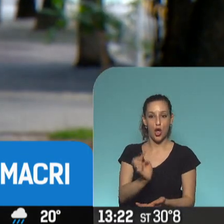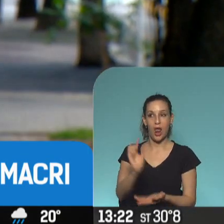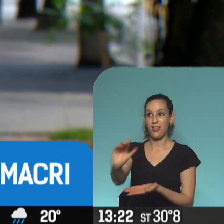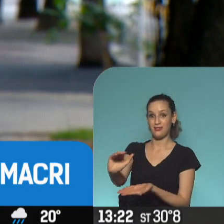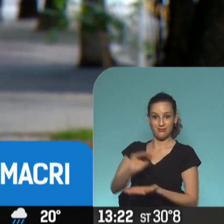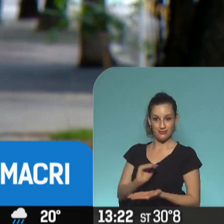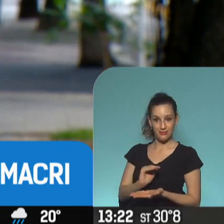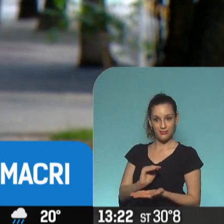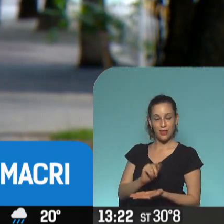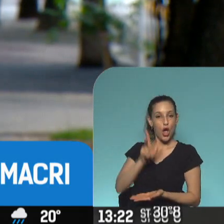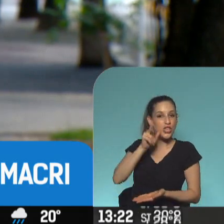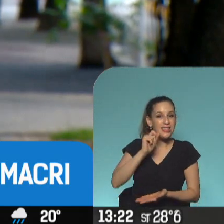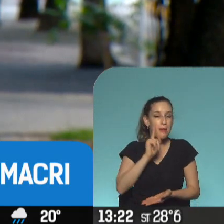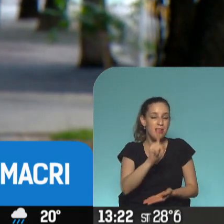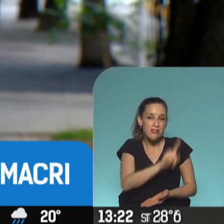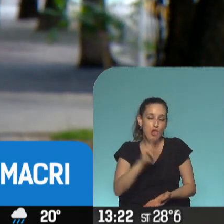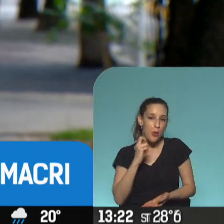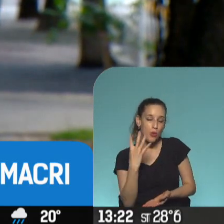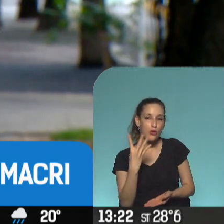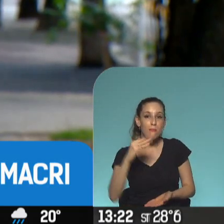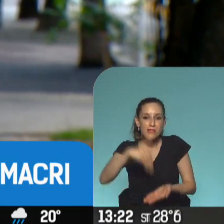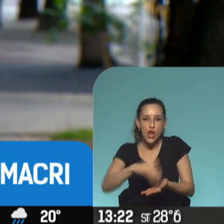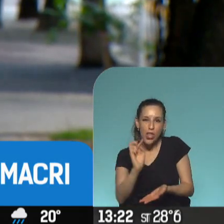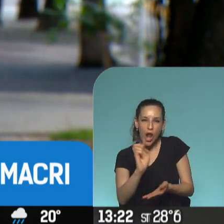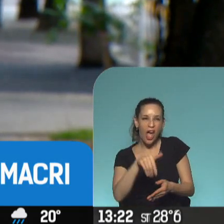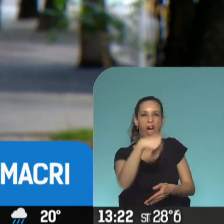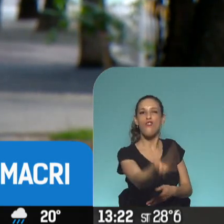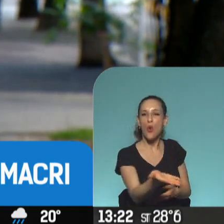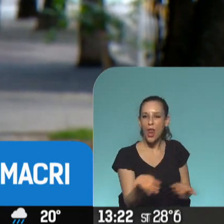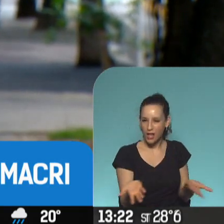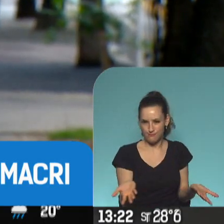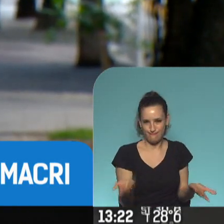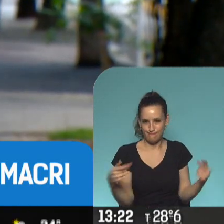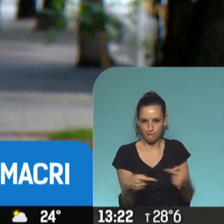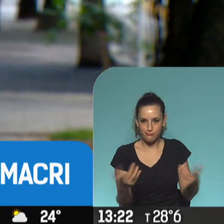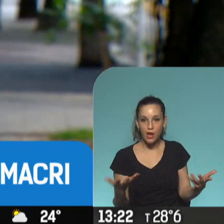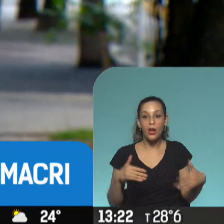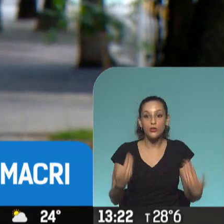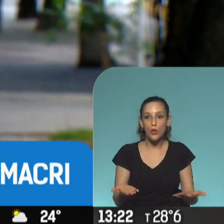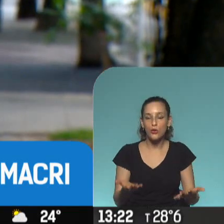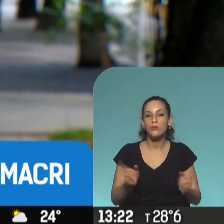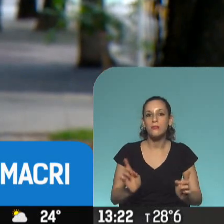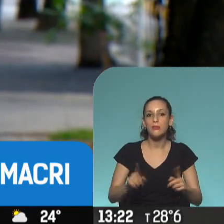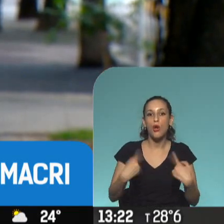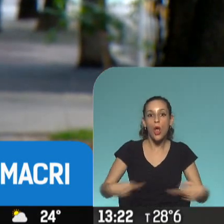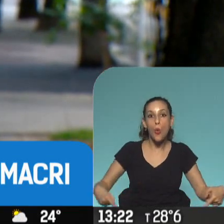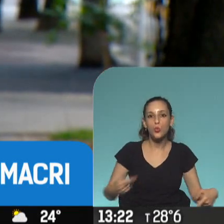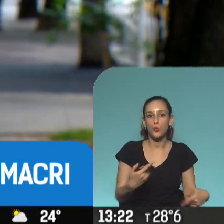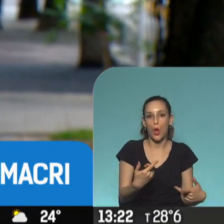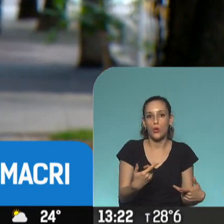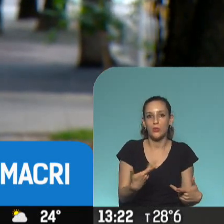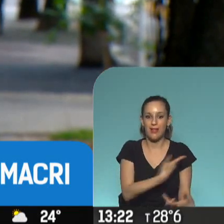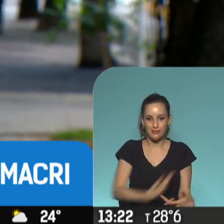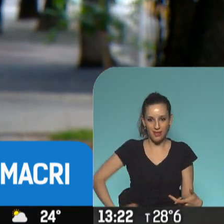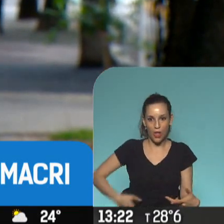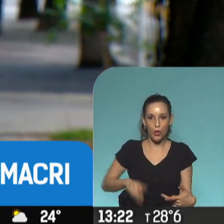86.194 millones de dólares. Por lo tanto, el planteo de la administración fraudulenta de los recursos del Estado, hecho por